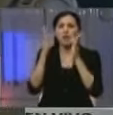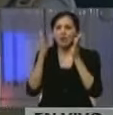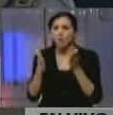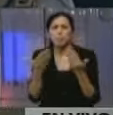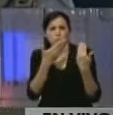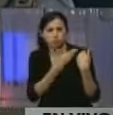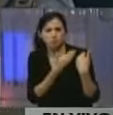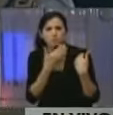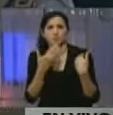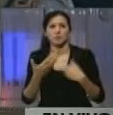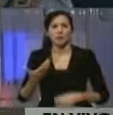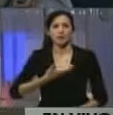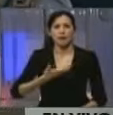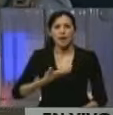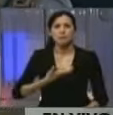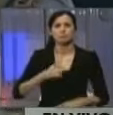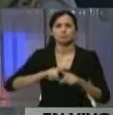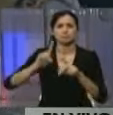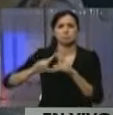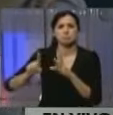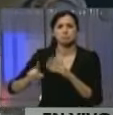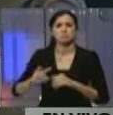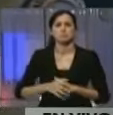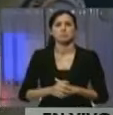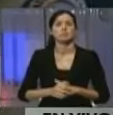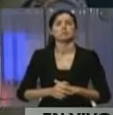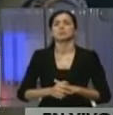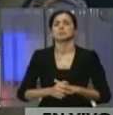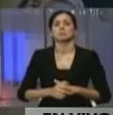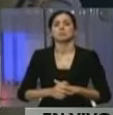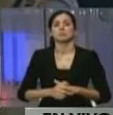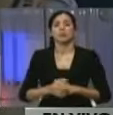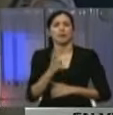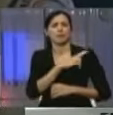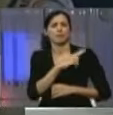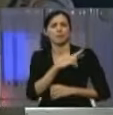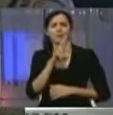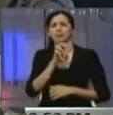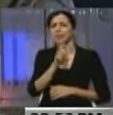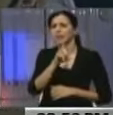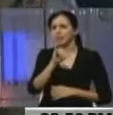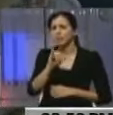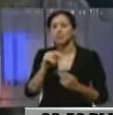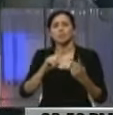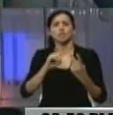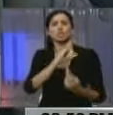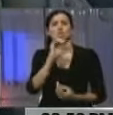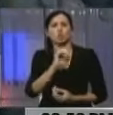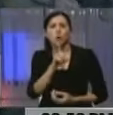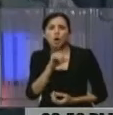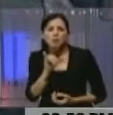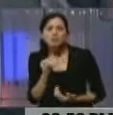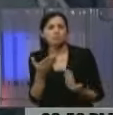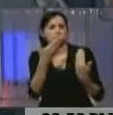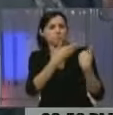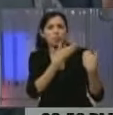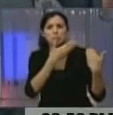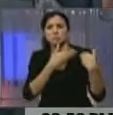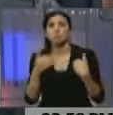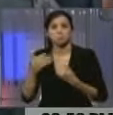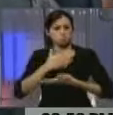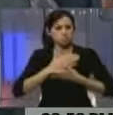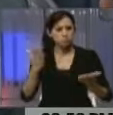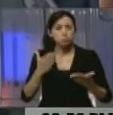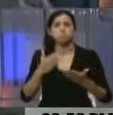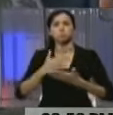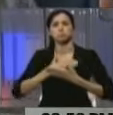los alcaldes bolivarianos, de los comandantes de regiones estratégicas de defensa integral, de las zonas operativas de defensa integral. Yo creo